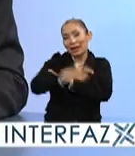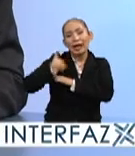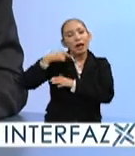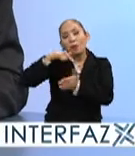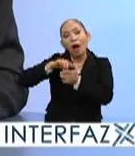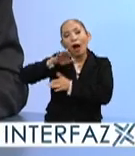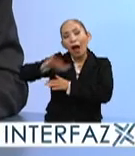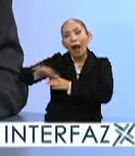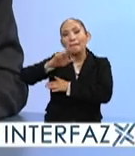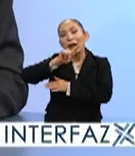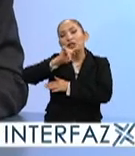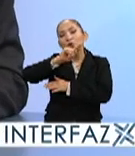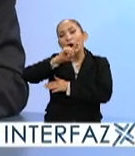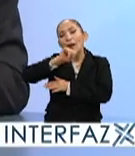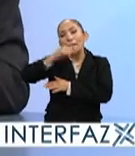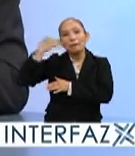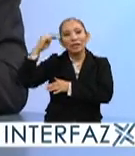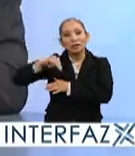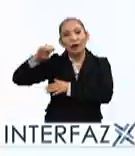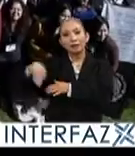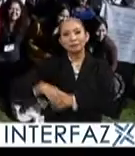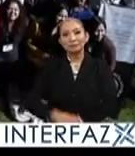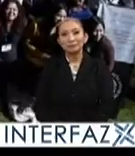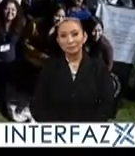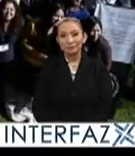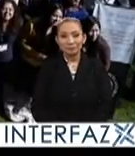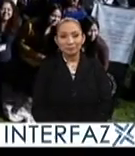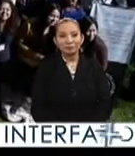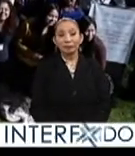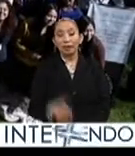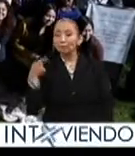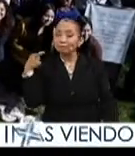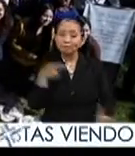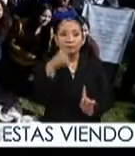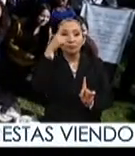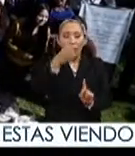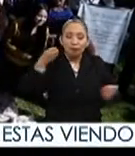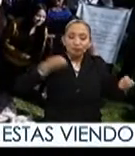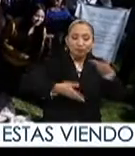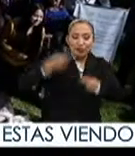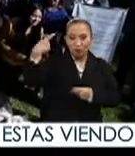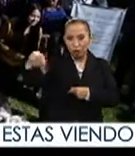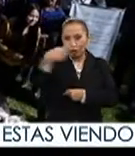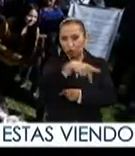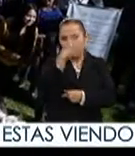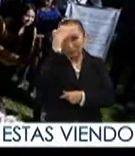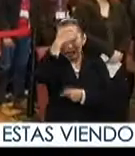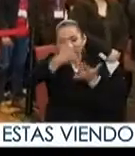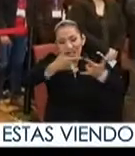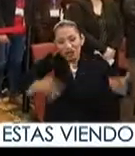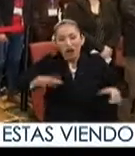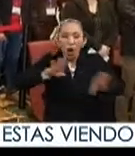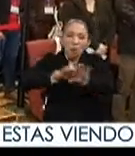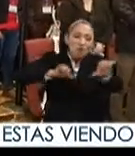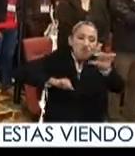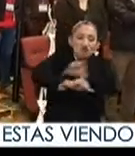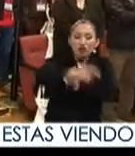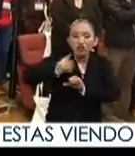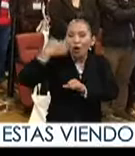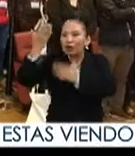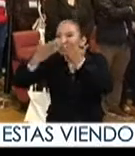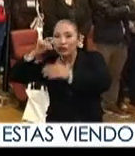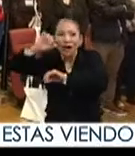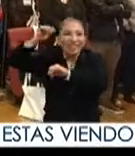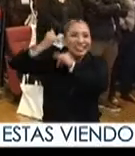se ubica en Pátzcuaro, Michoacán. Con el propósito de intercambiar sus experiencias e historias de movilidad académica nacional